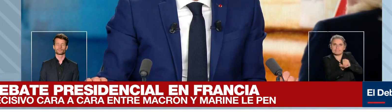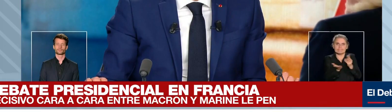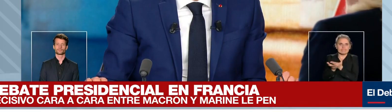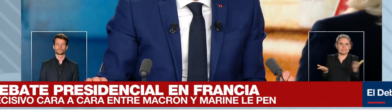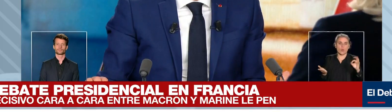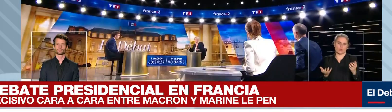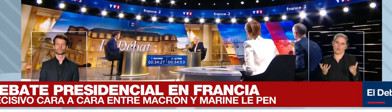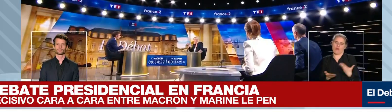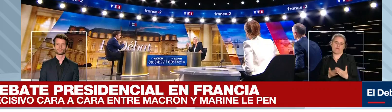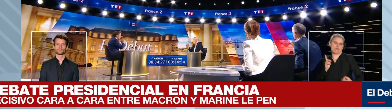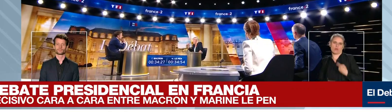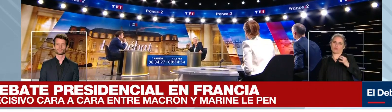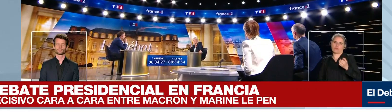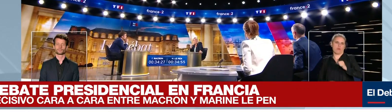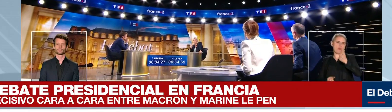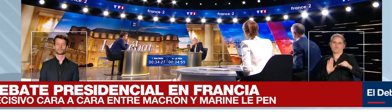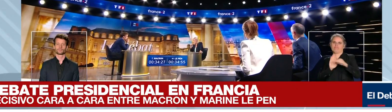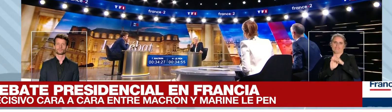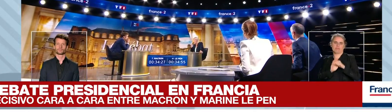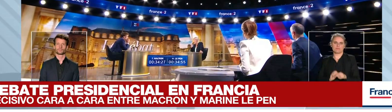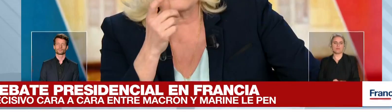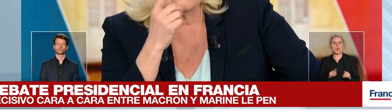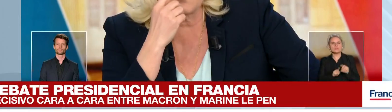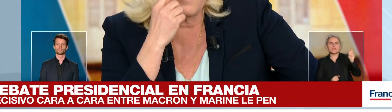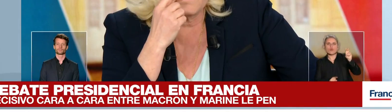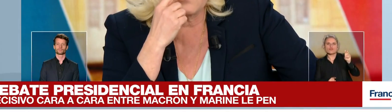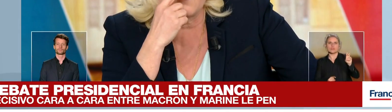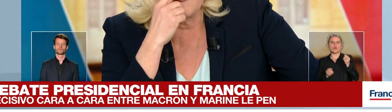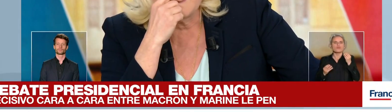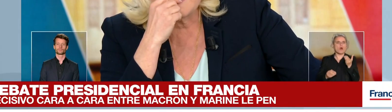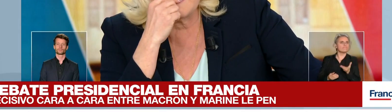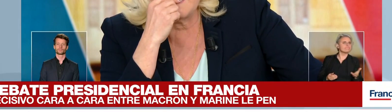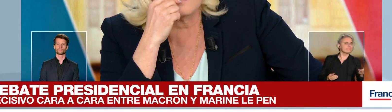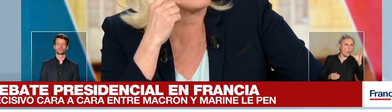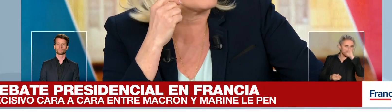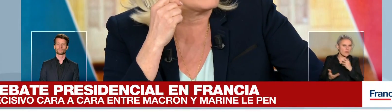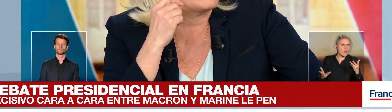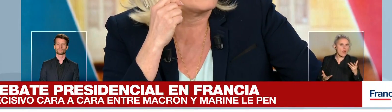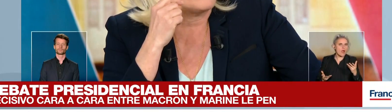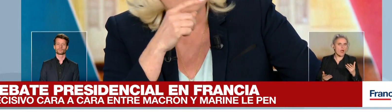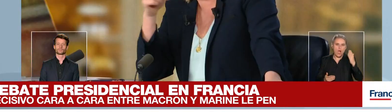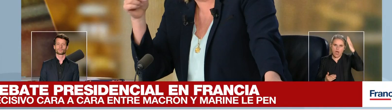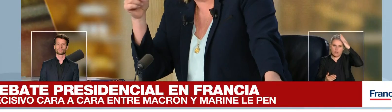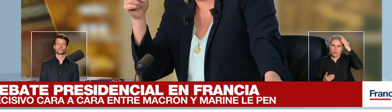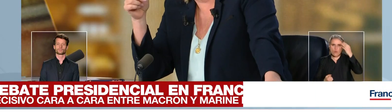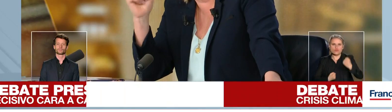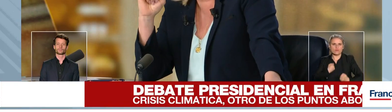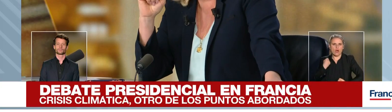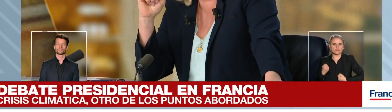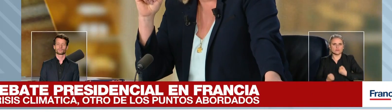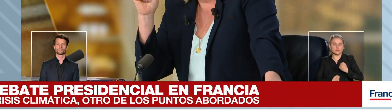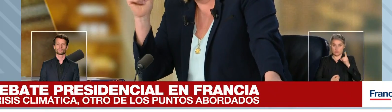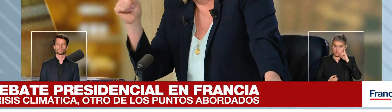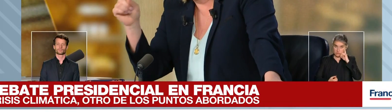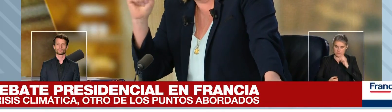podamos tener en todos los comedores de nuestro país. Y hay algo de lo que no se habla mucho, es el sufrimiento animal. ¿Por qué